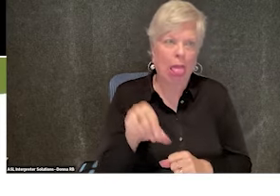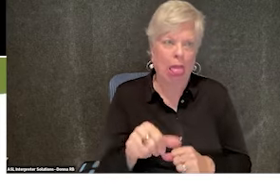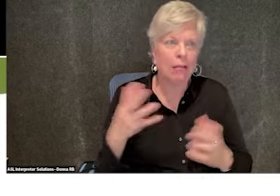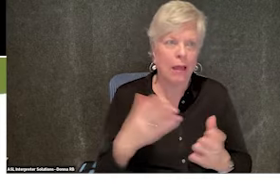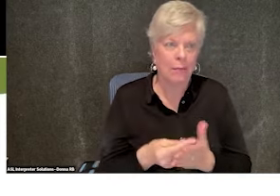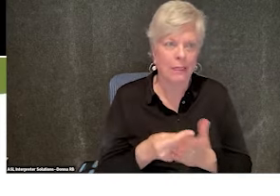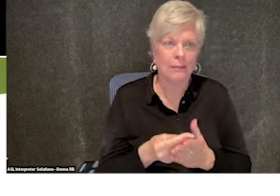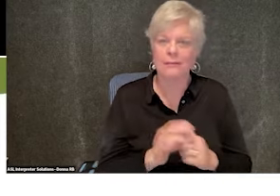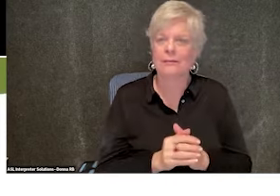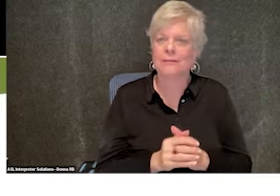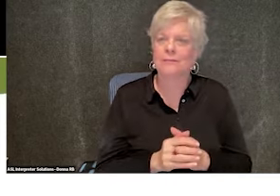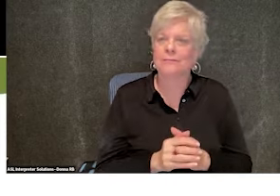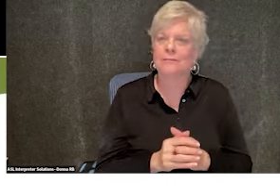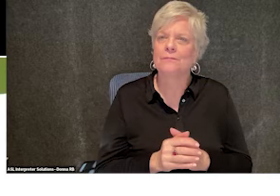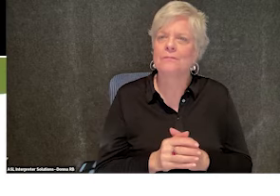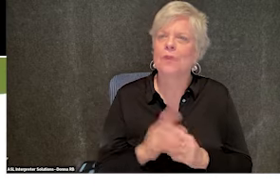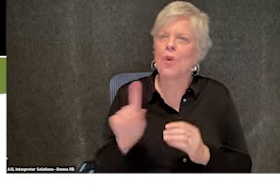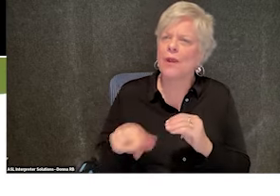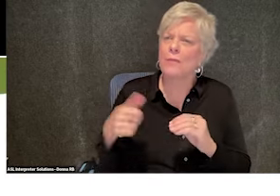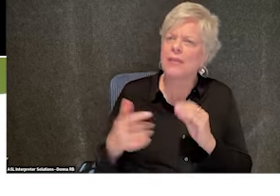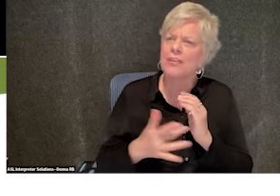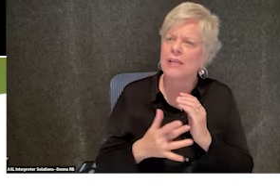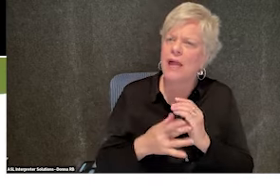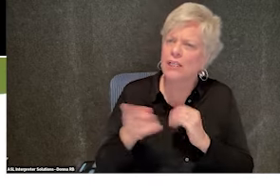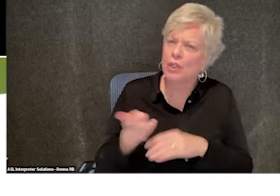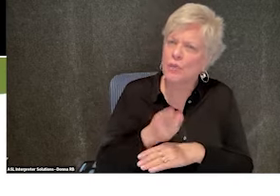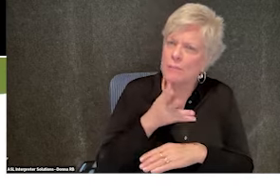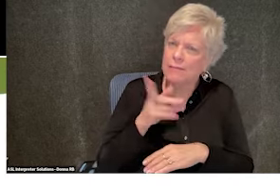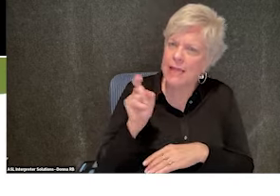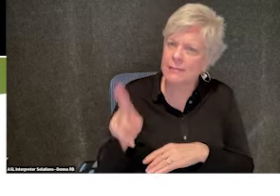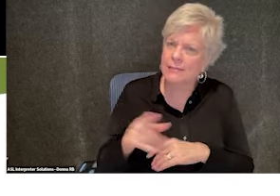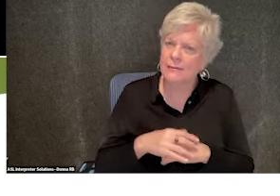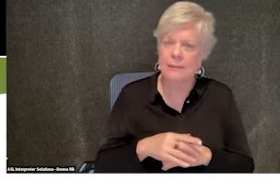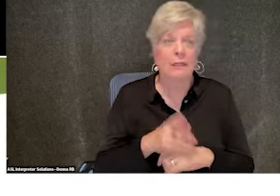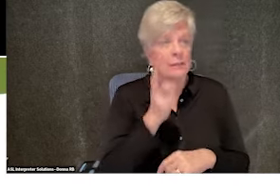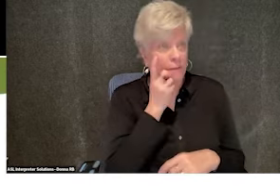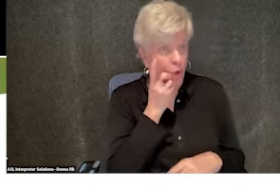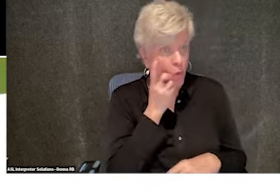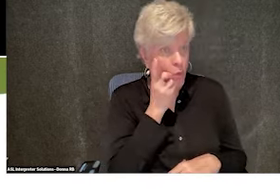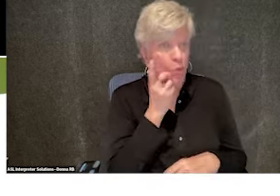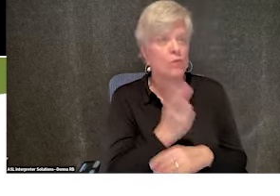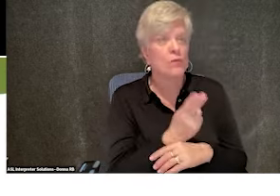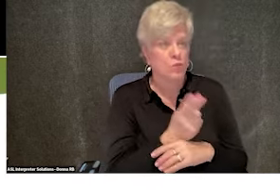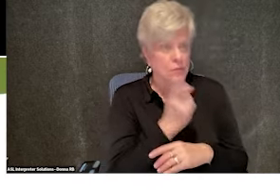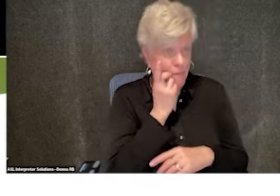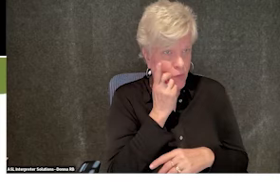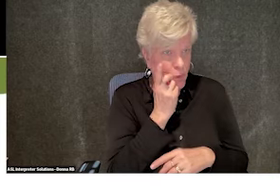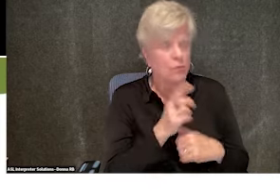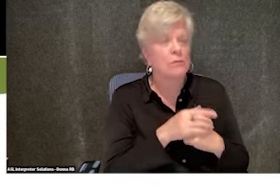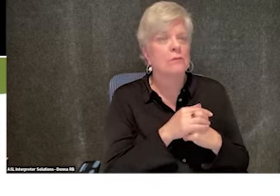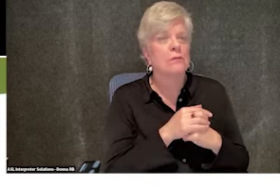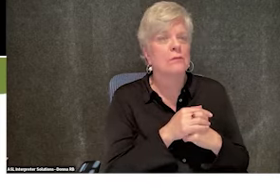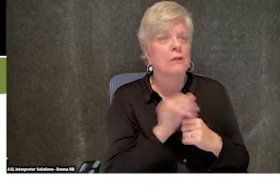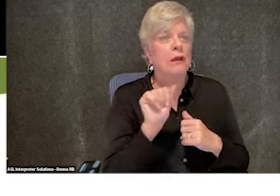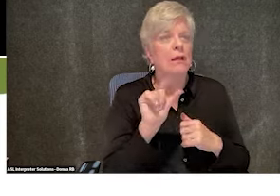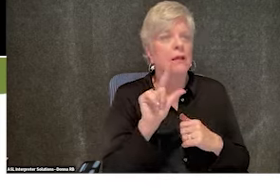acordatorios, Alexa, el sistema automático Alexa, relojes, si uno se queda dormido,